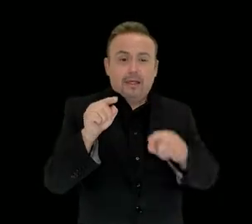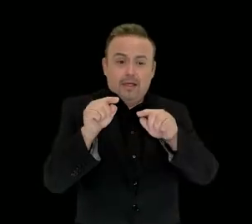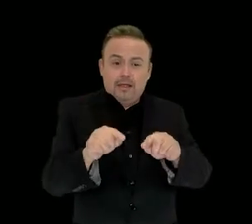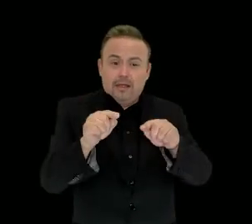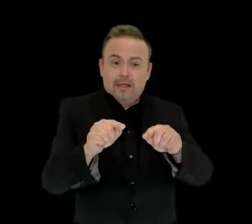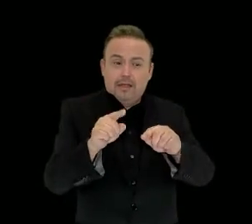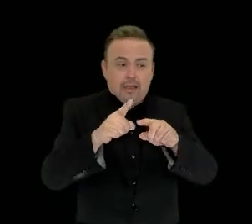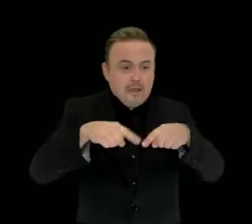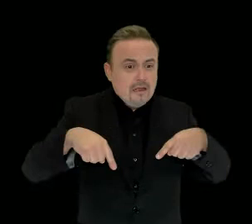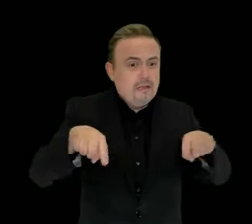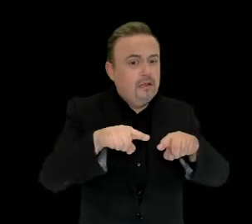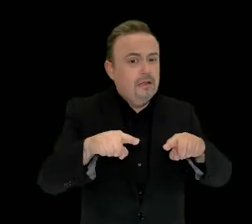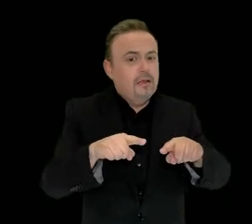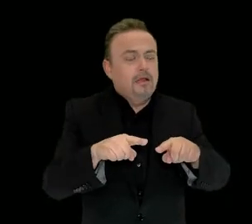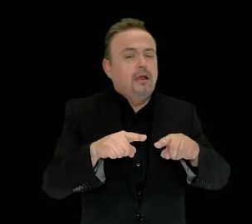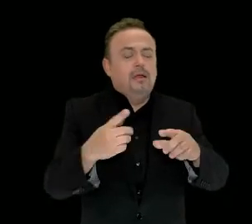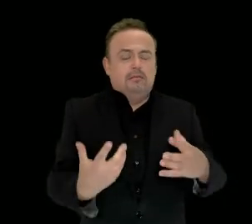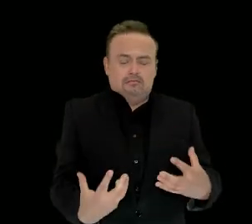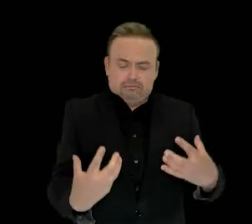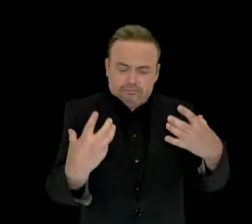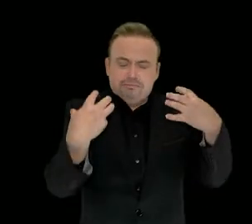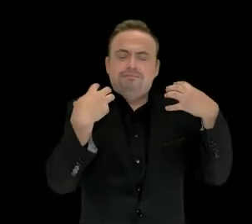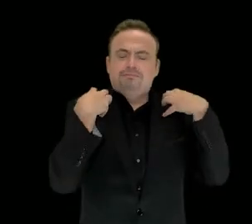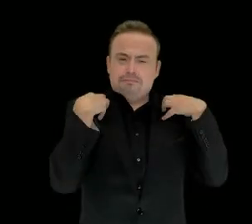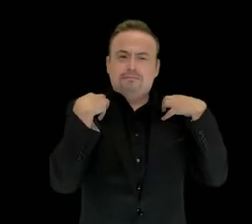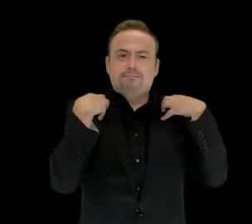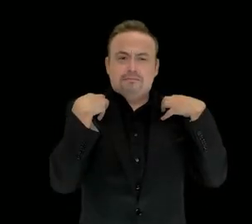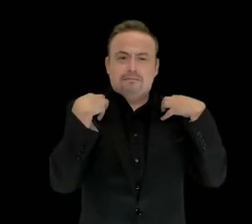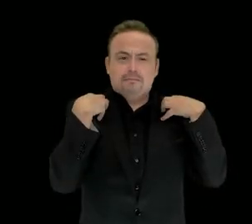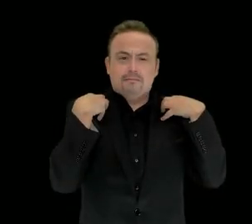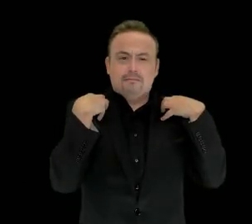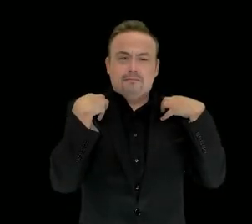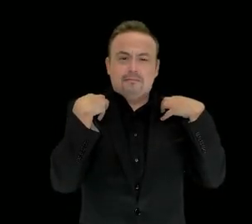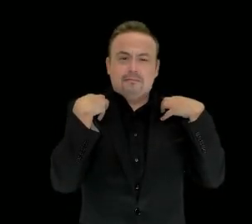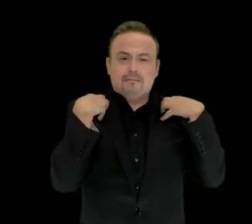que esto es una responsabilidad de todos.